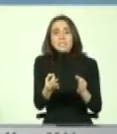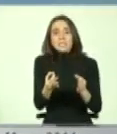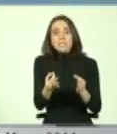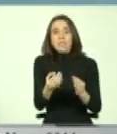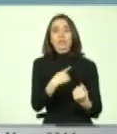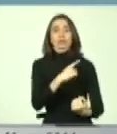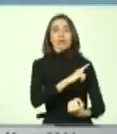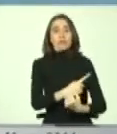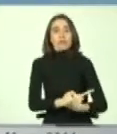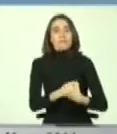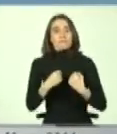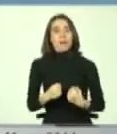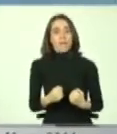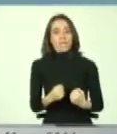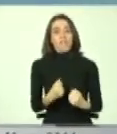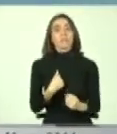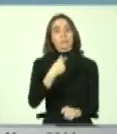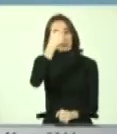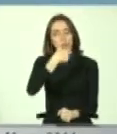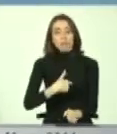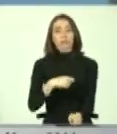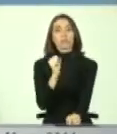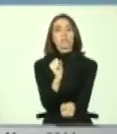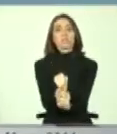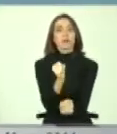valiente trabajador